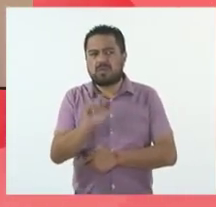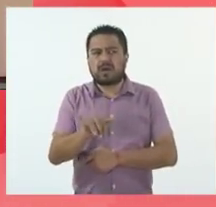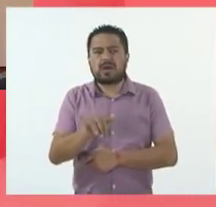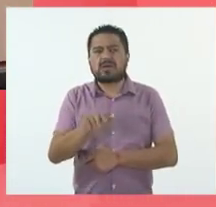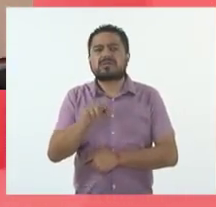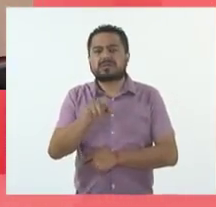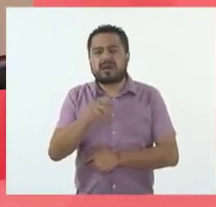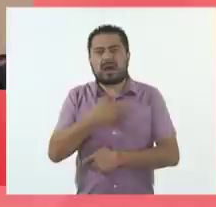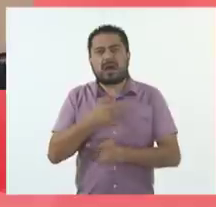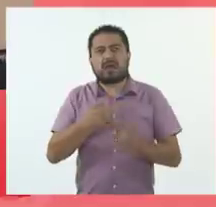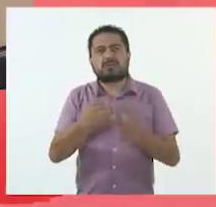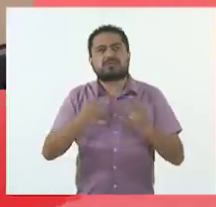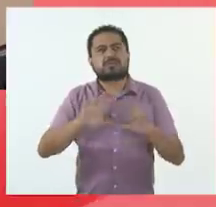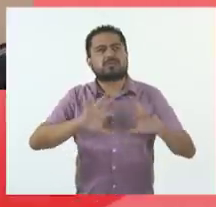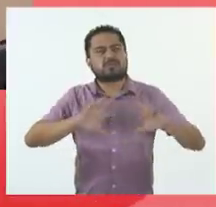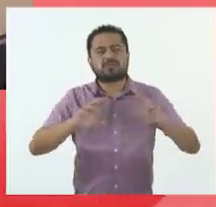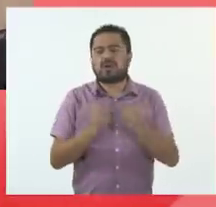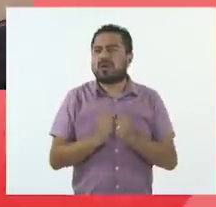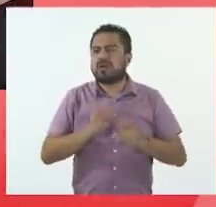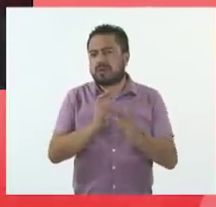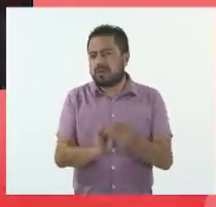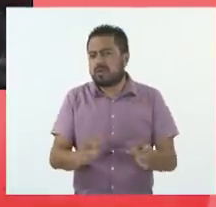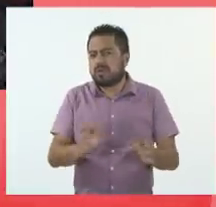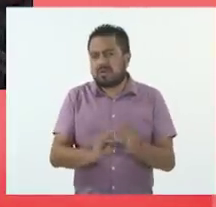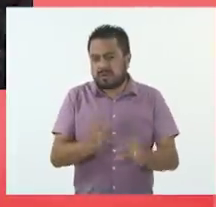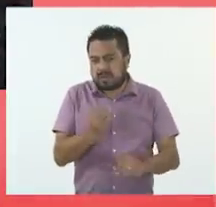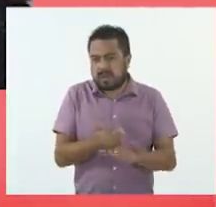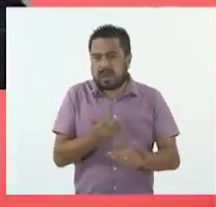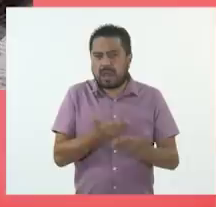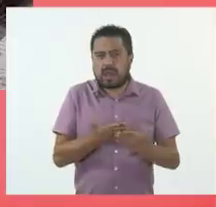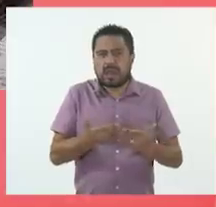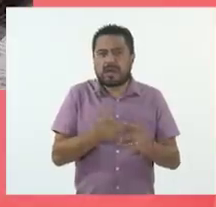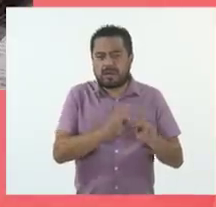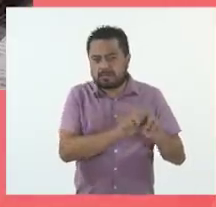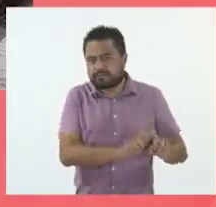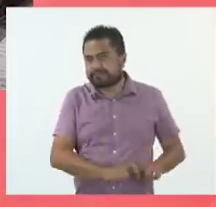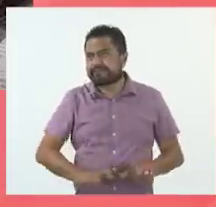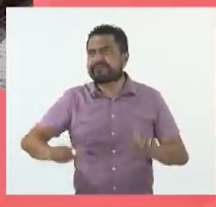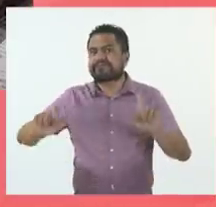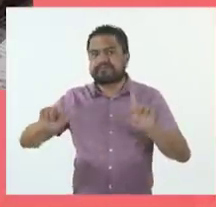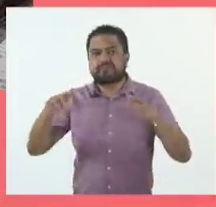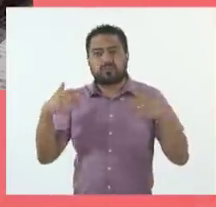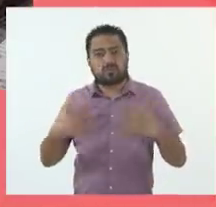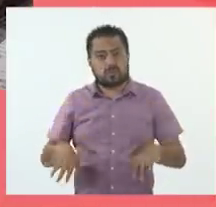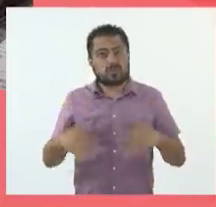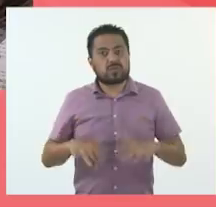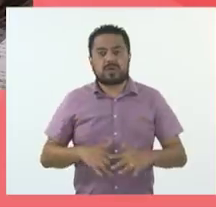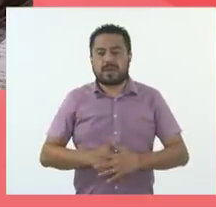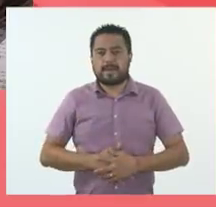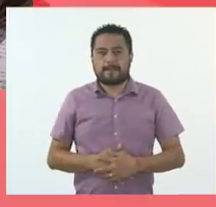la historia de esta bella ciudad que contamos a través de este viaje.